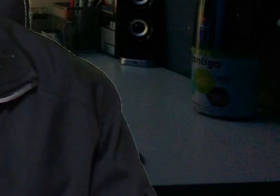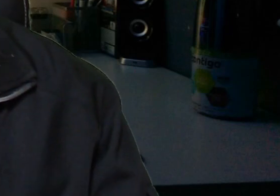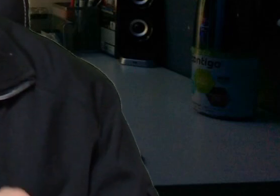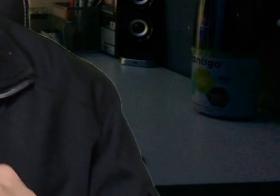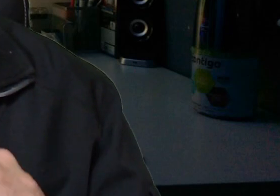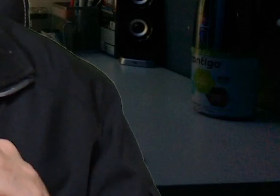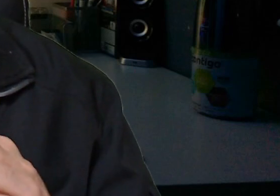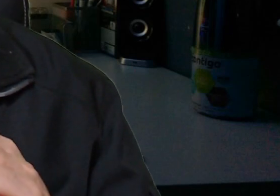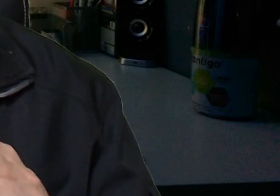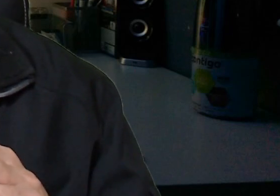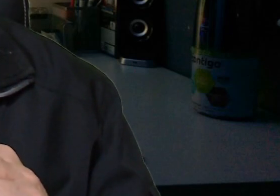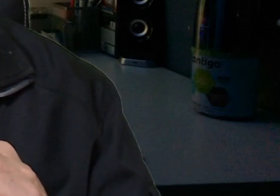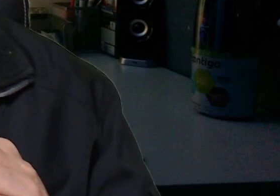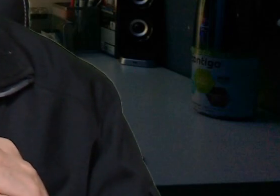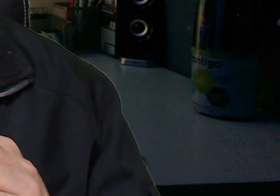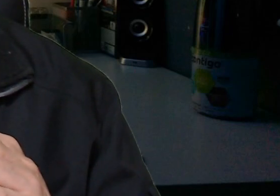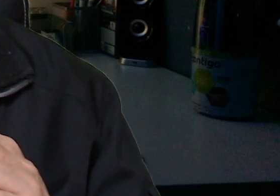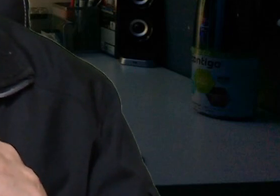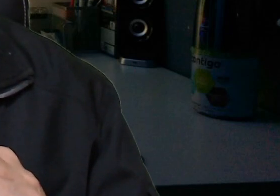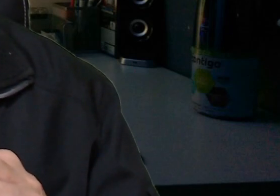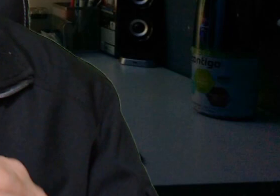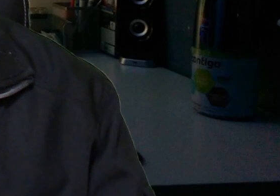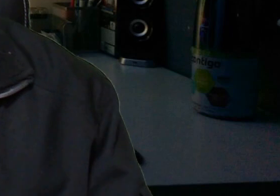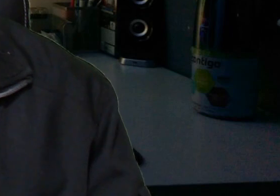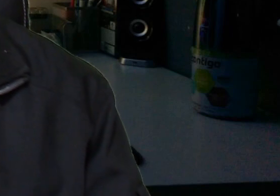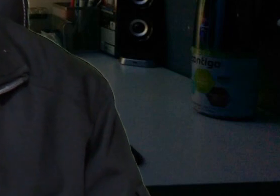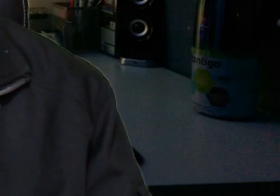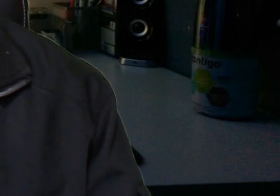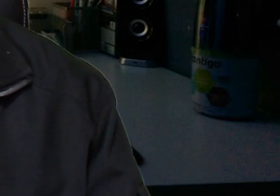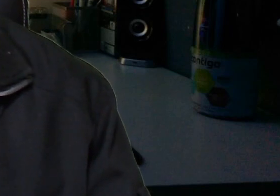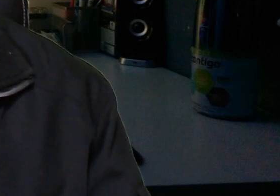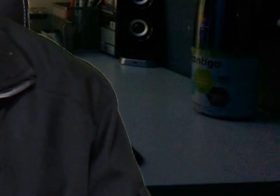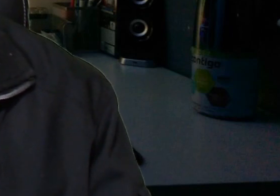importante que el pueblo de México esté enterado de lo que está pasando en la cuarta